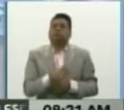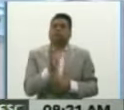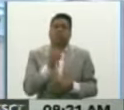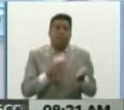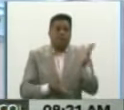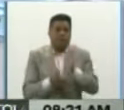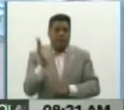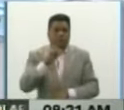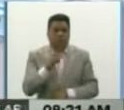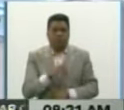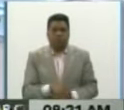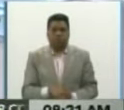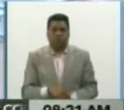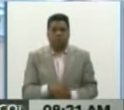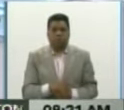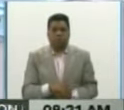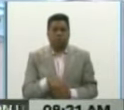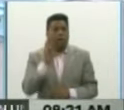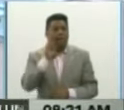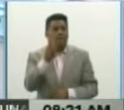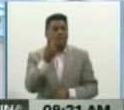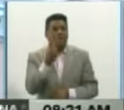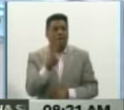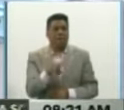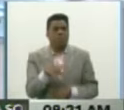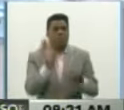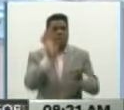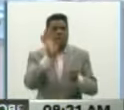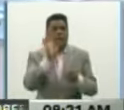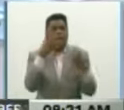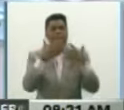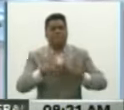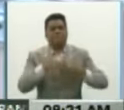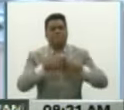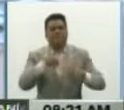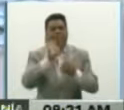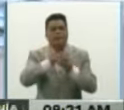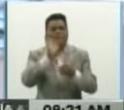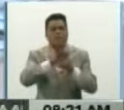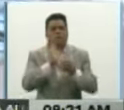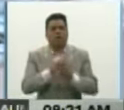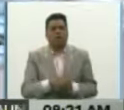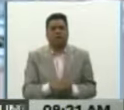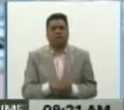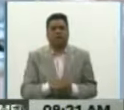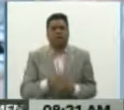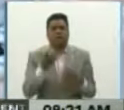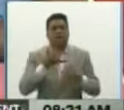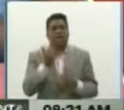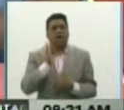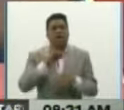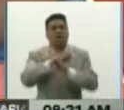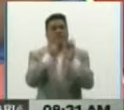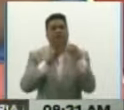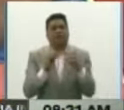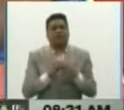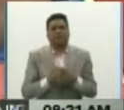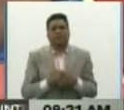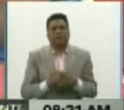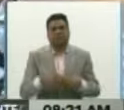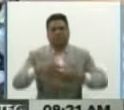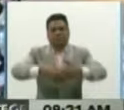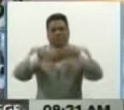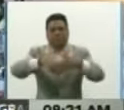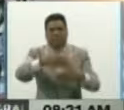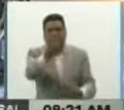cierto. Felices, aquí tenemos a dos compañeros de Empresas Polar y queremos saber, muchachos, si de verdad están felices. Vladimir, Claudio, gracias por estar con nosotros,